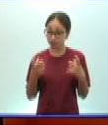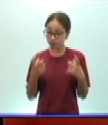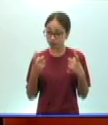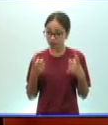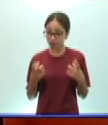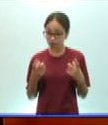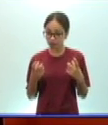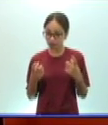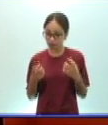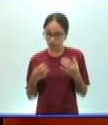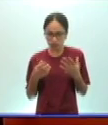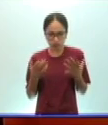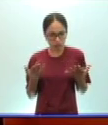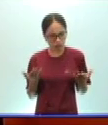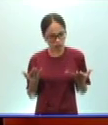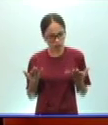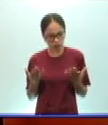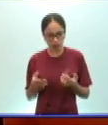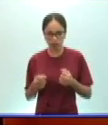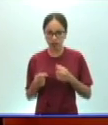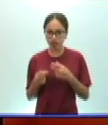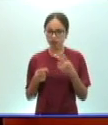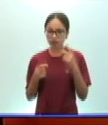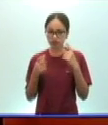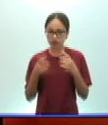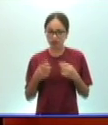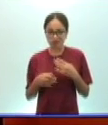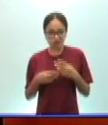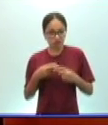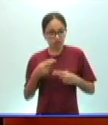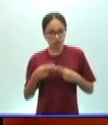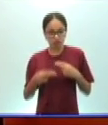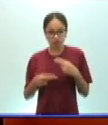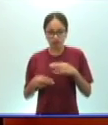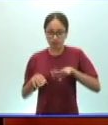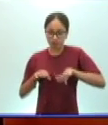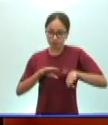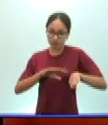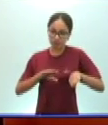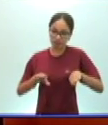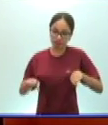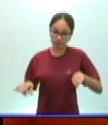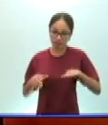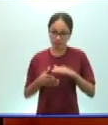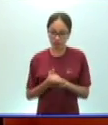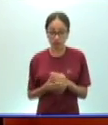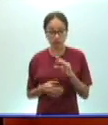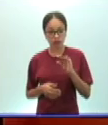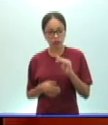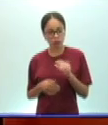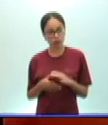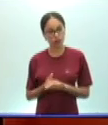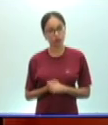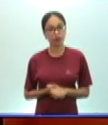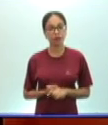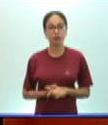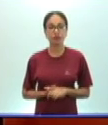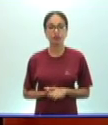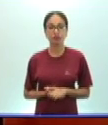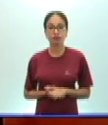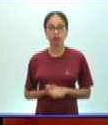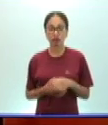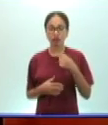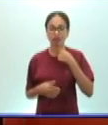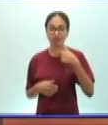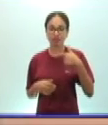cuando analicemos una operación de decantación de los componentes de las mezclas. Y les comento entonces lo siguiente. Por